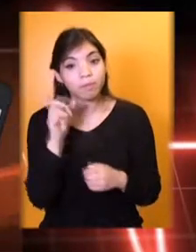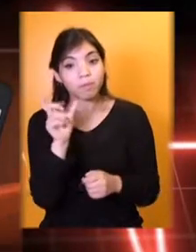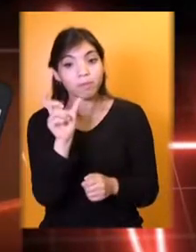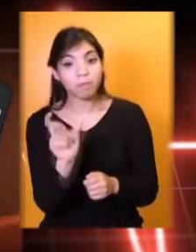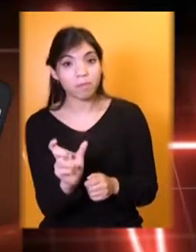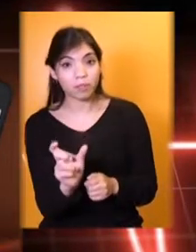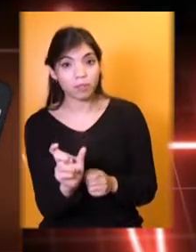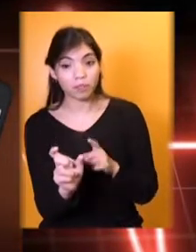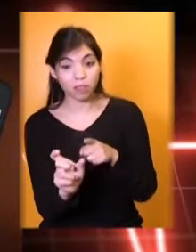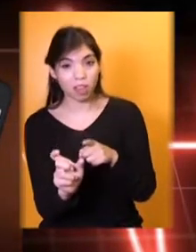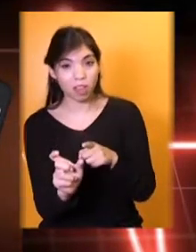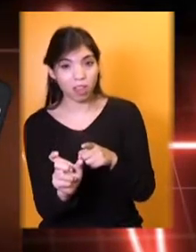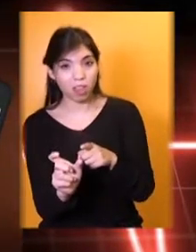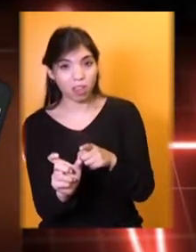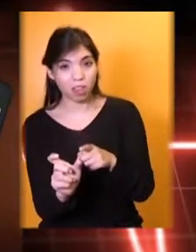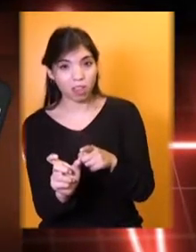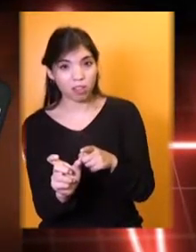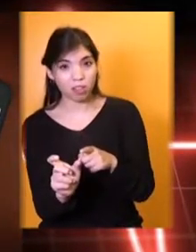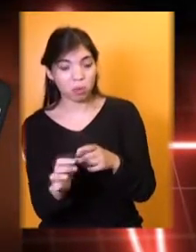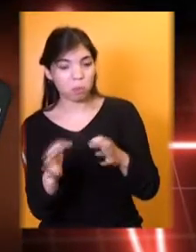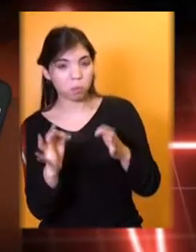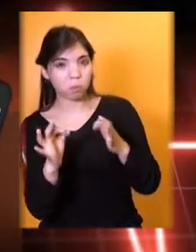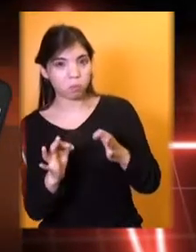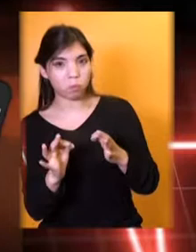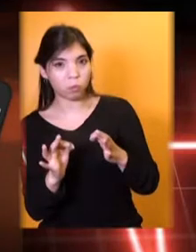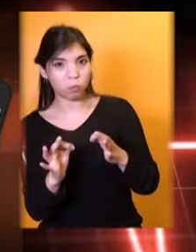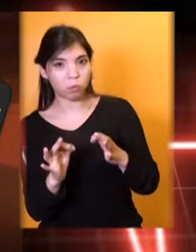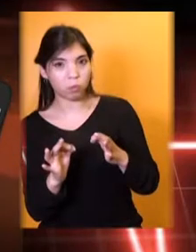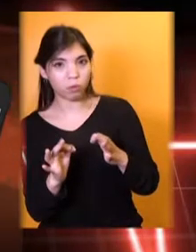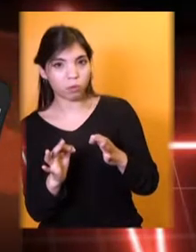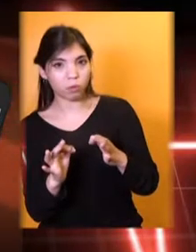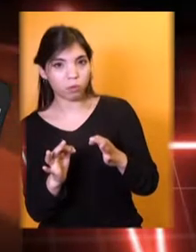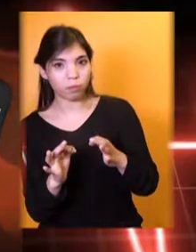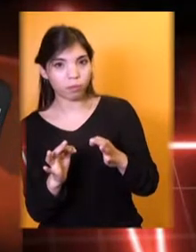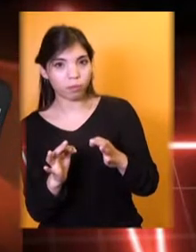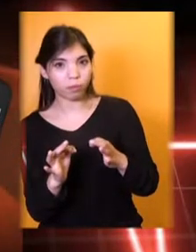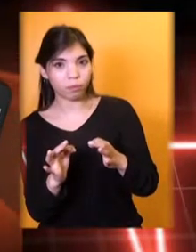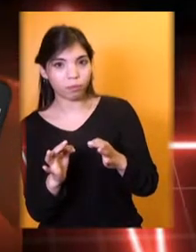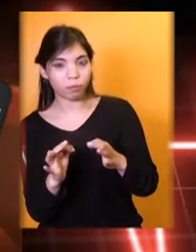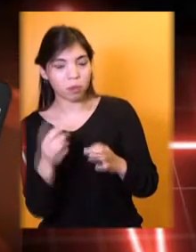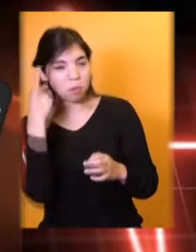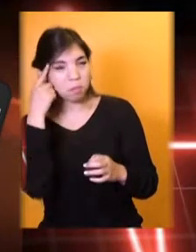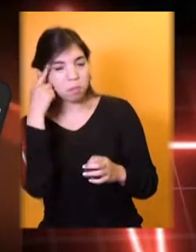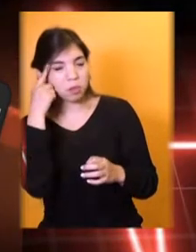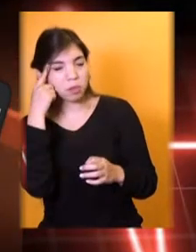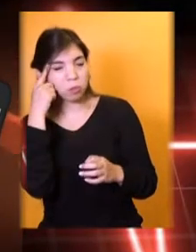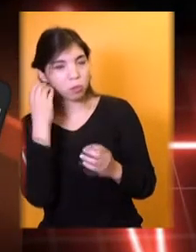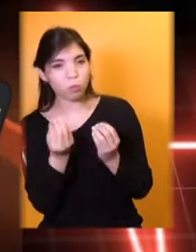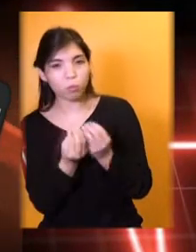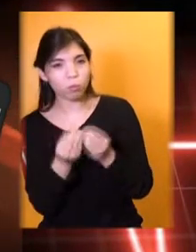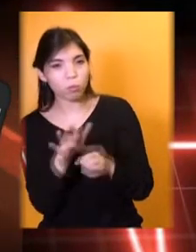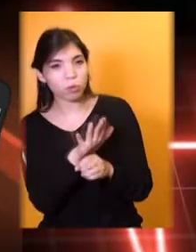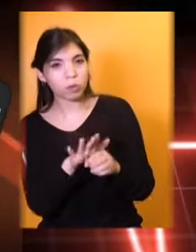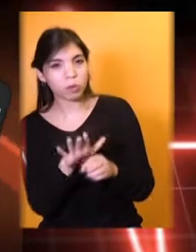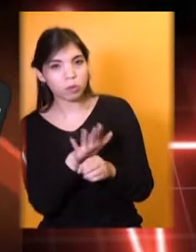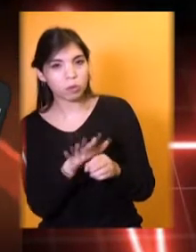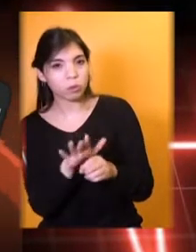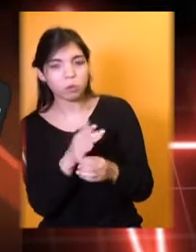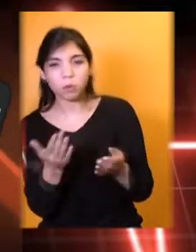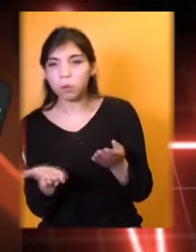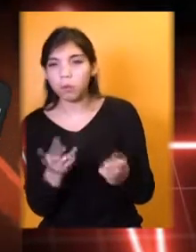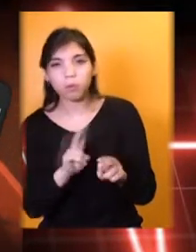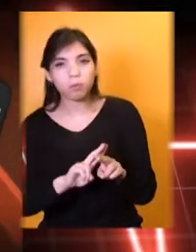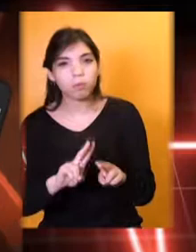Lo cierto es que el actuar del imputado fue tan sobreseguro y tan alevoso, que es la circunstancia por la cual el